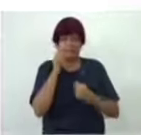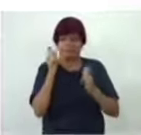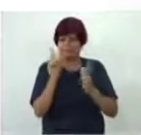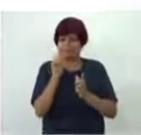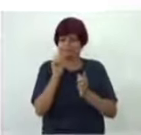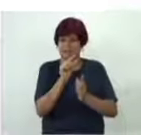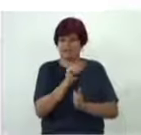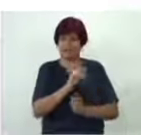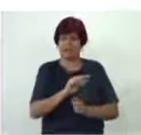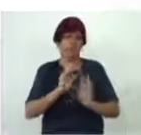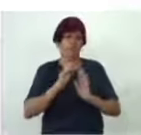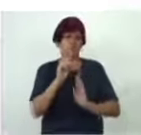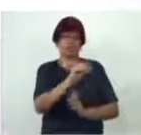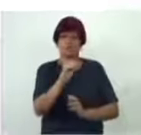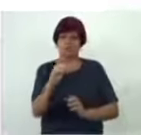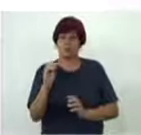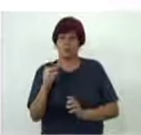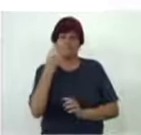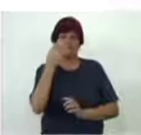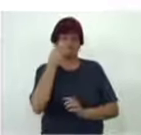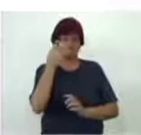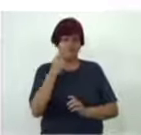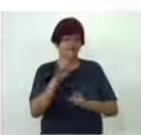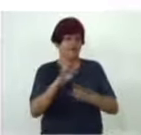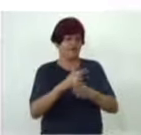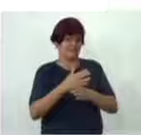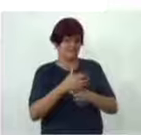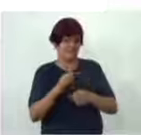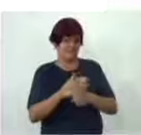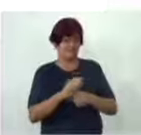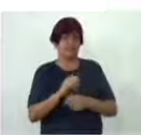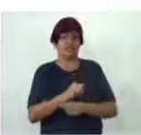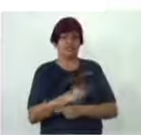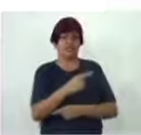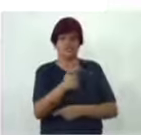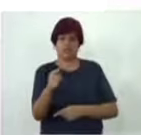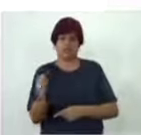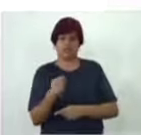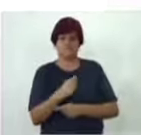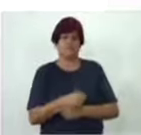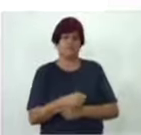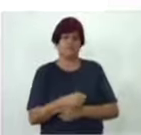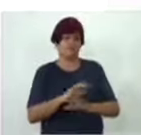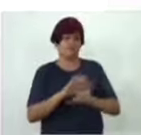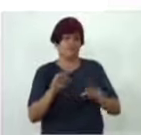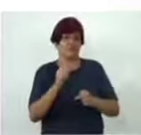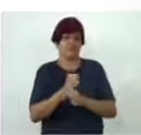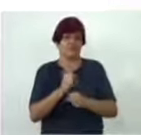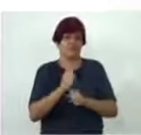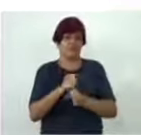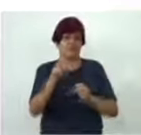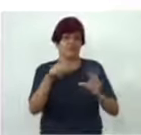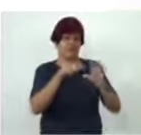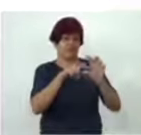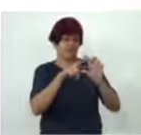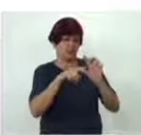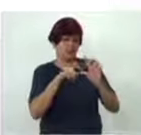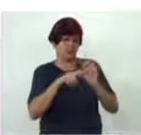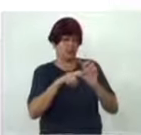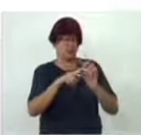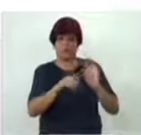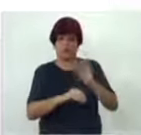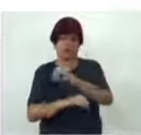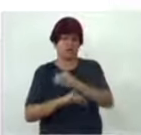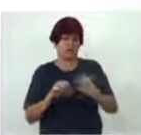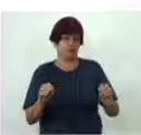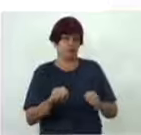detalladas de los objetos y percibir diferencias más sutiles. Como ya han trabajado este contenido al